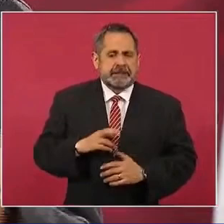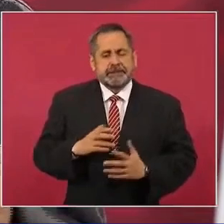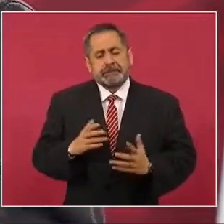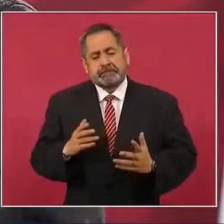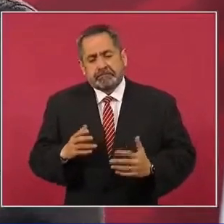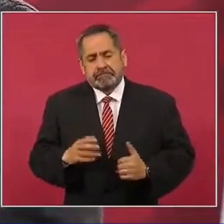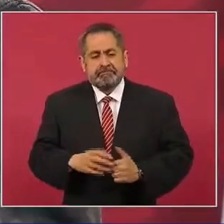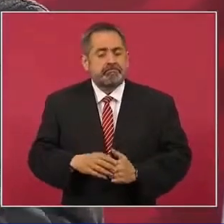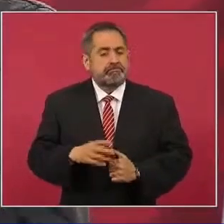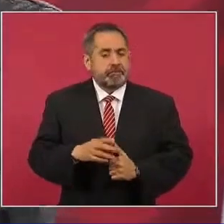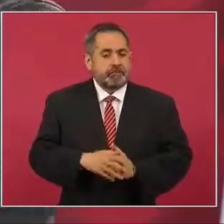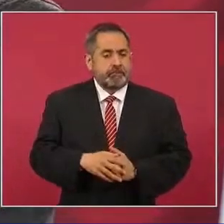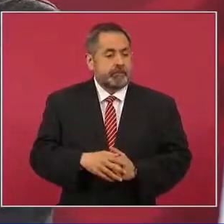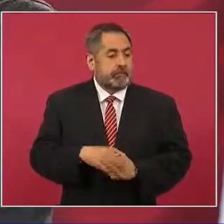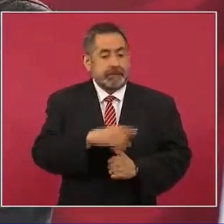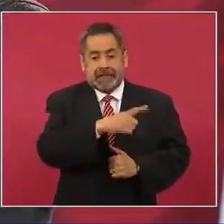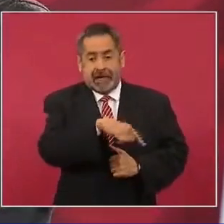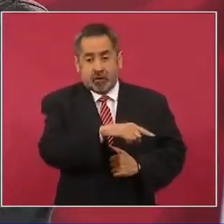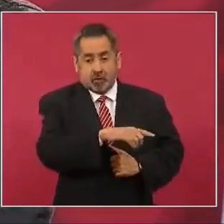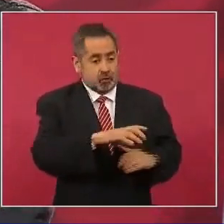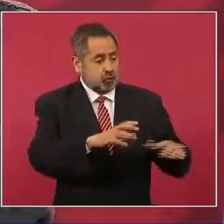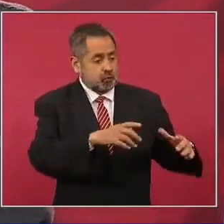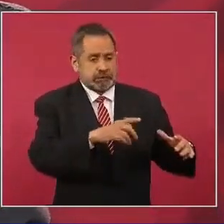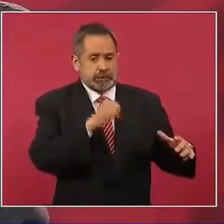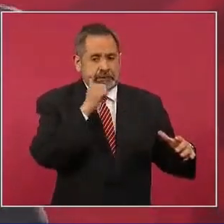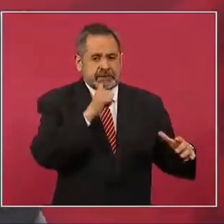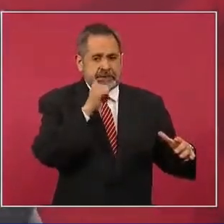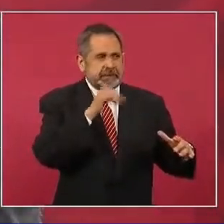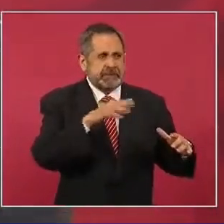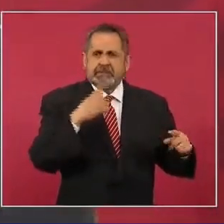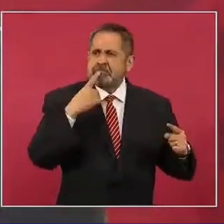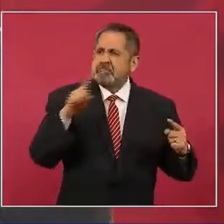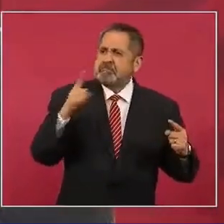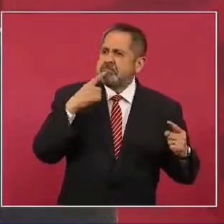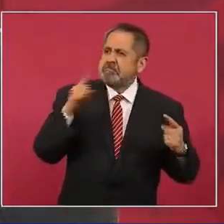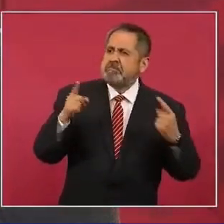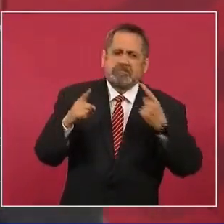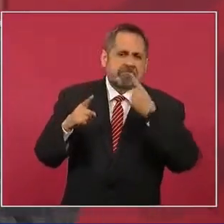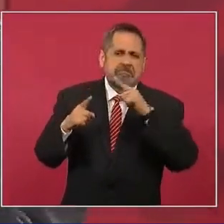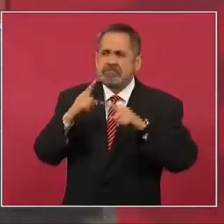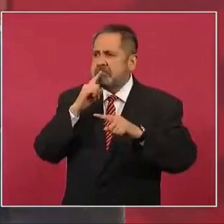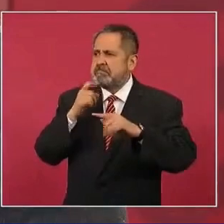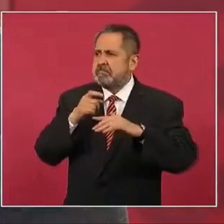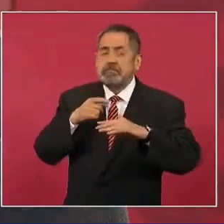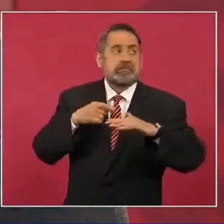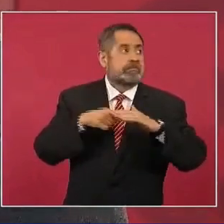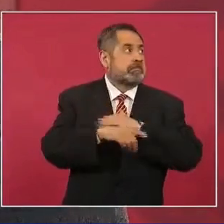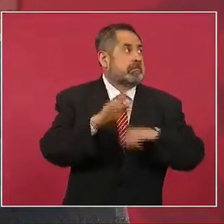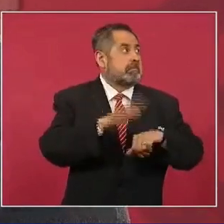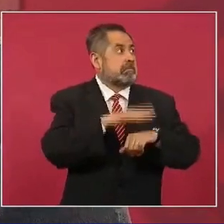Entonces, siempre acuden a acusarnos, ¿no?, afuera,